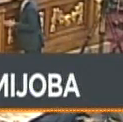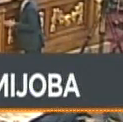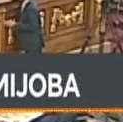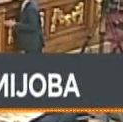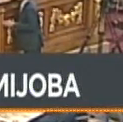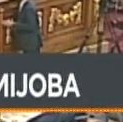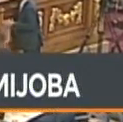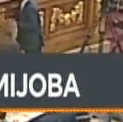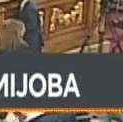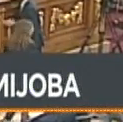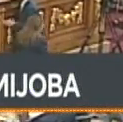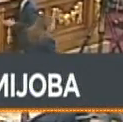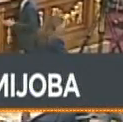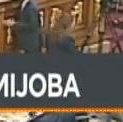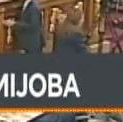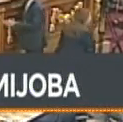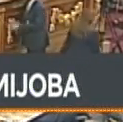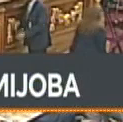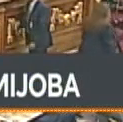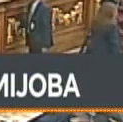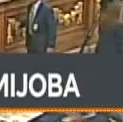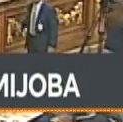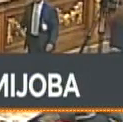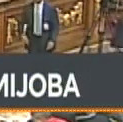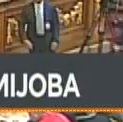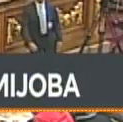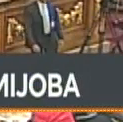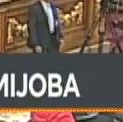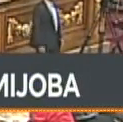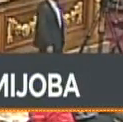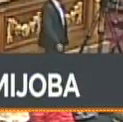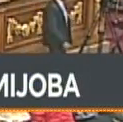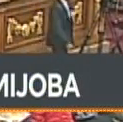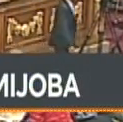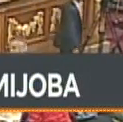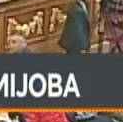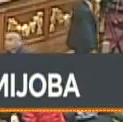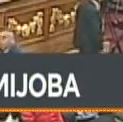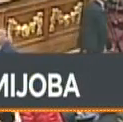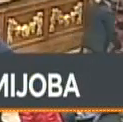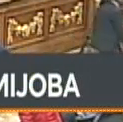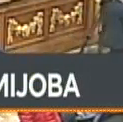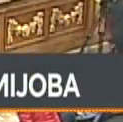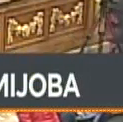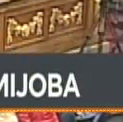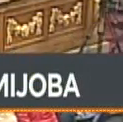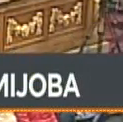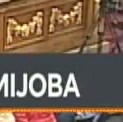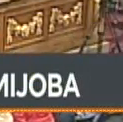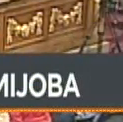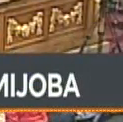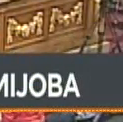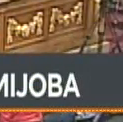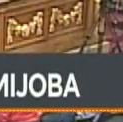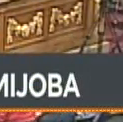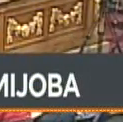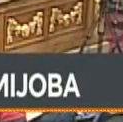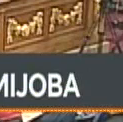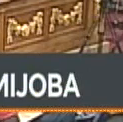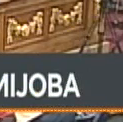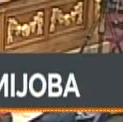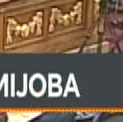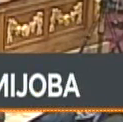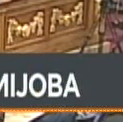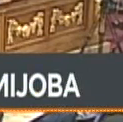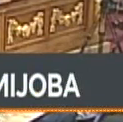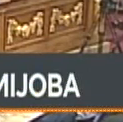Económica Constituyente presentado por el presidente de la República Bolivariana de Venezuela, Nicolás Maduro Moros, el pasado jueves en sesión ordinaria. En este